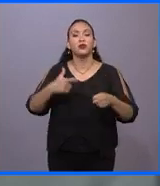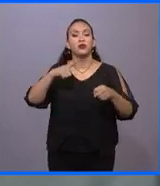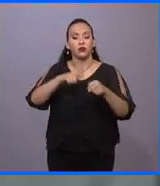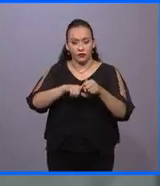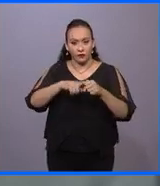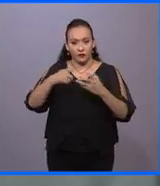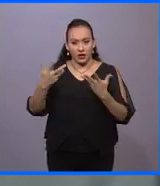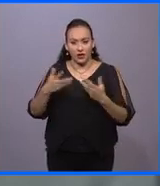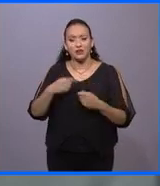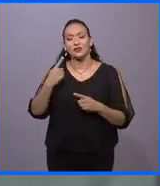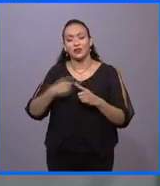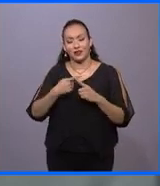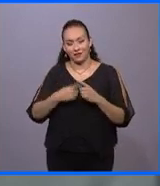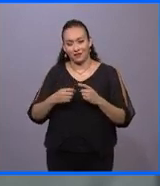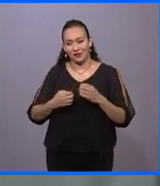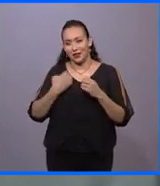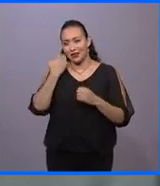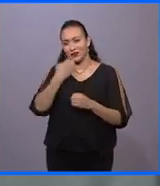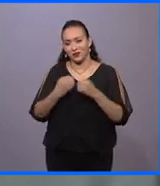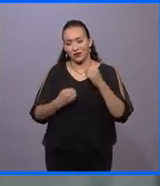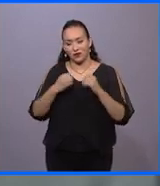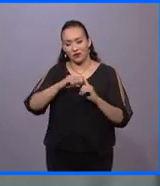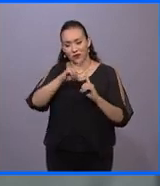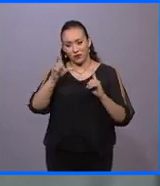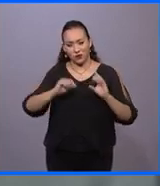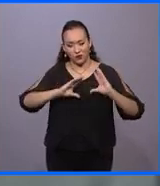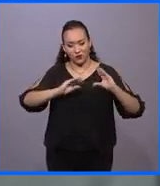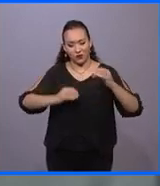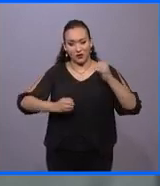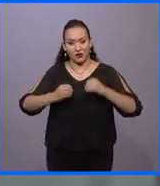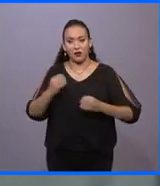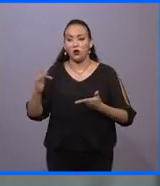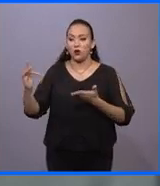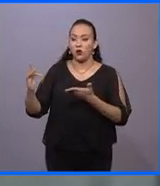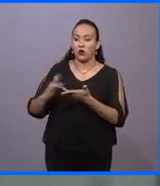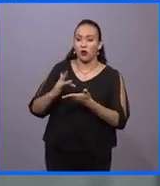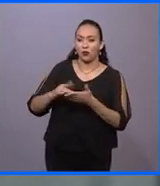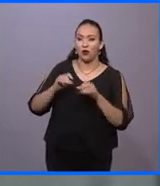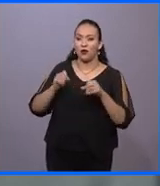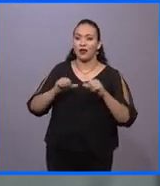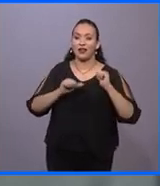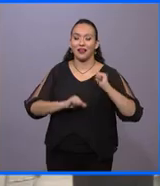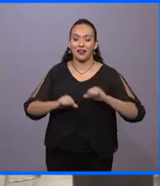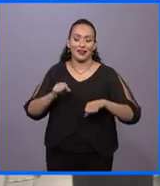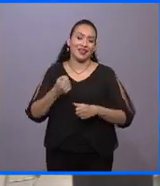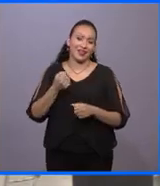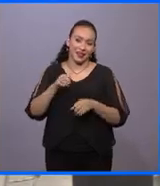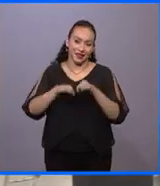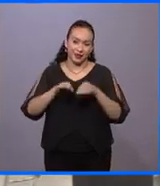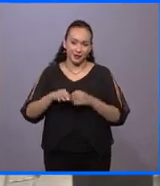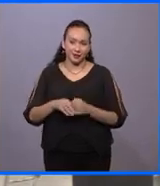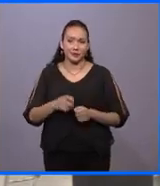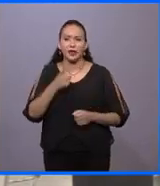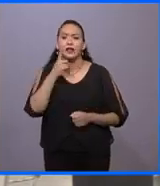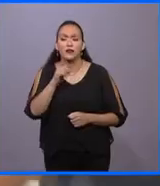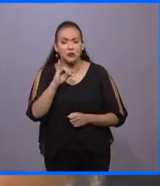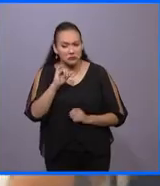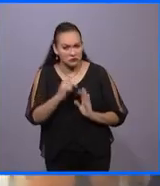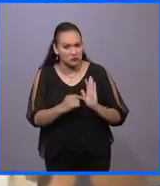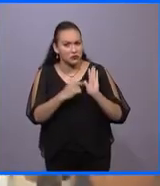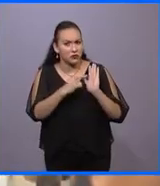que organizó la Escuela Federal de Formación Judicial con el apoyo de la Secretaría del Trabajo Federal. Explicó que se ha